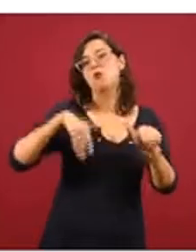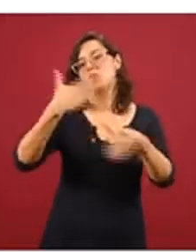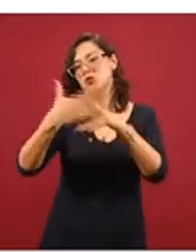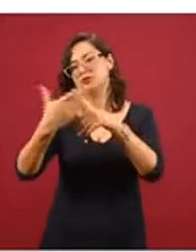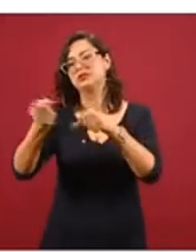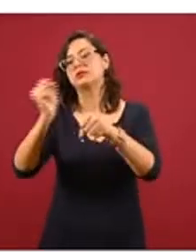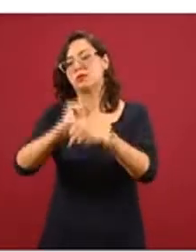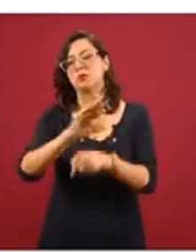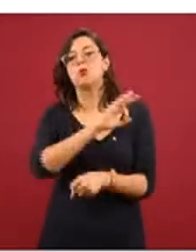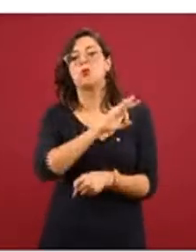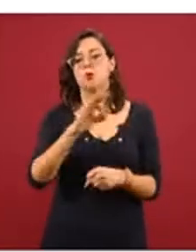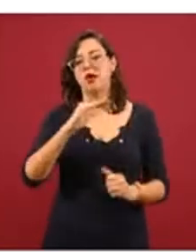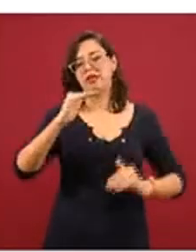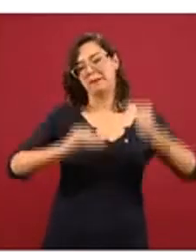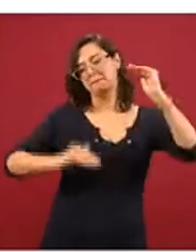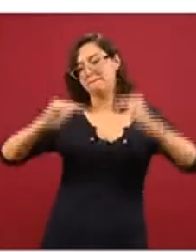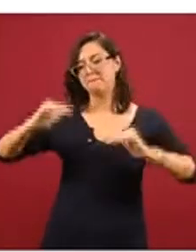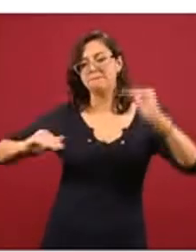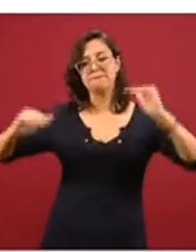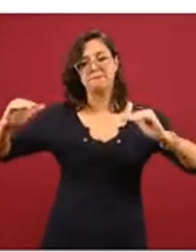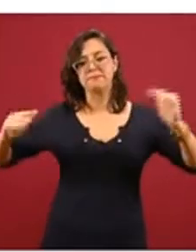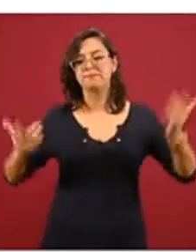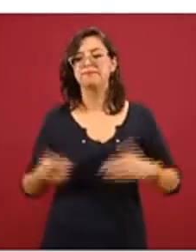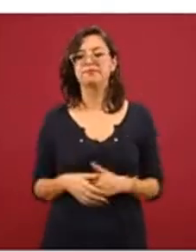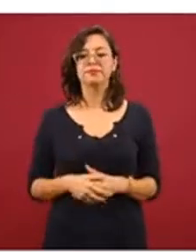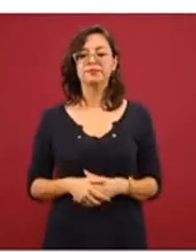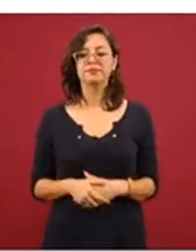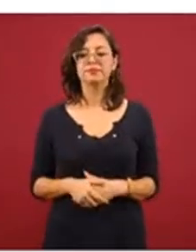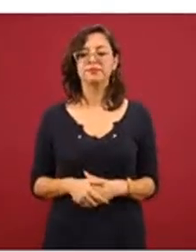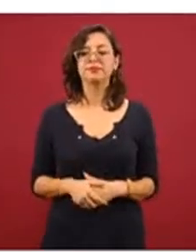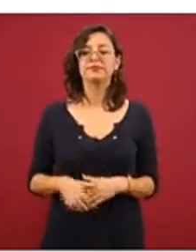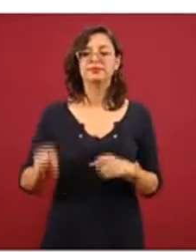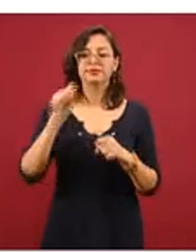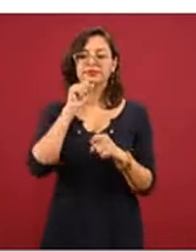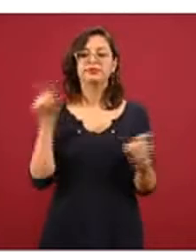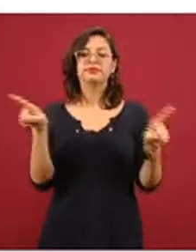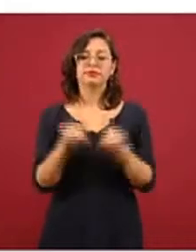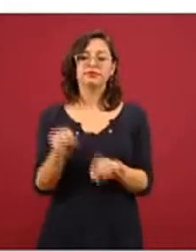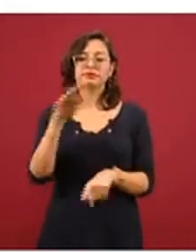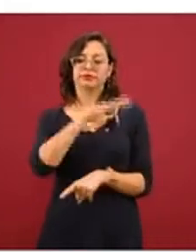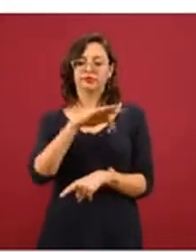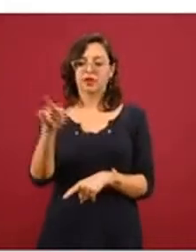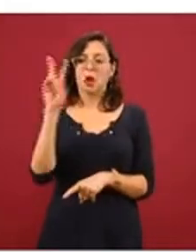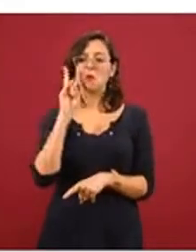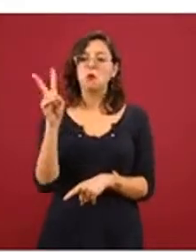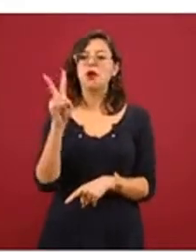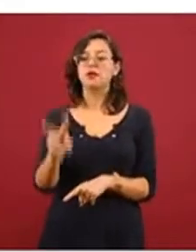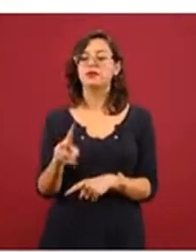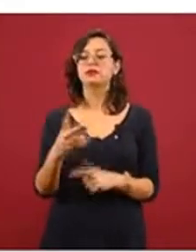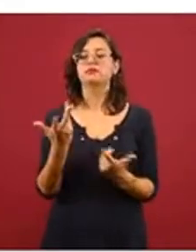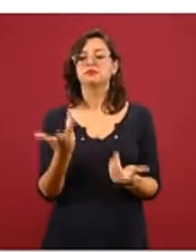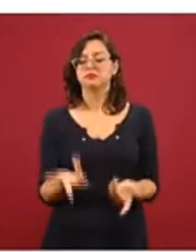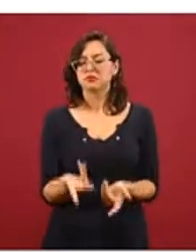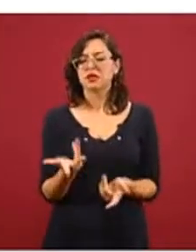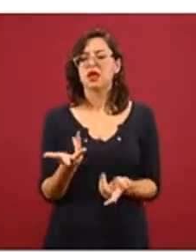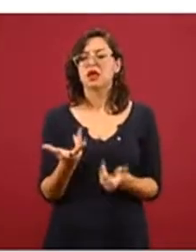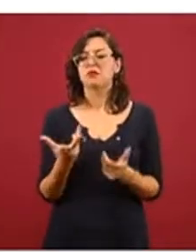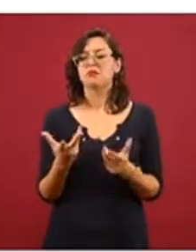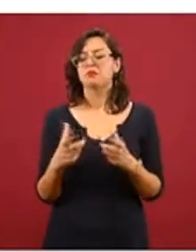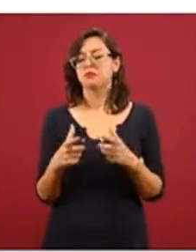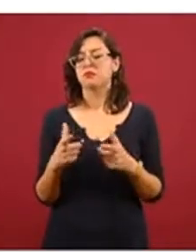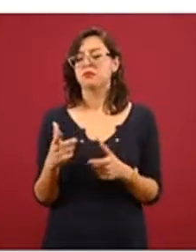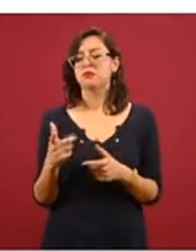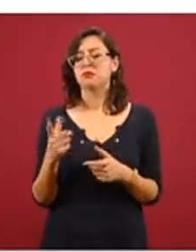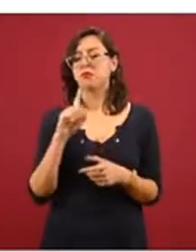información, van a volver nuevamente a sus niveles. Y vemos también en la gráfica, destacamos cómo el